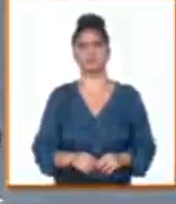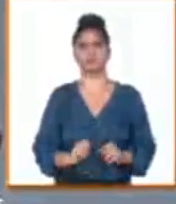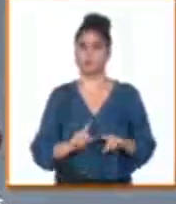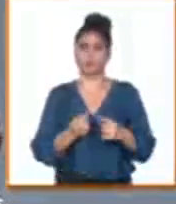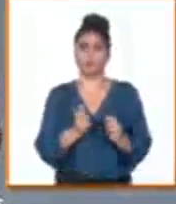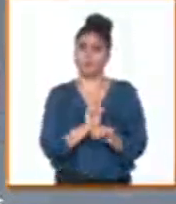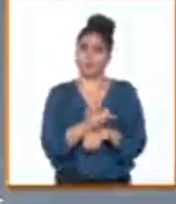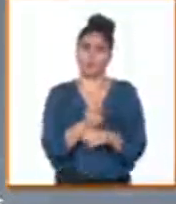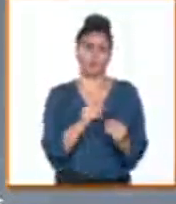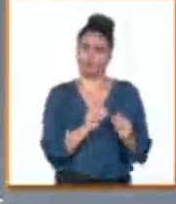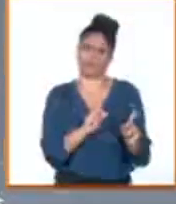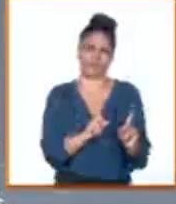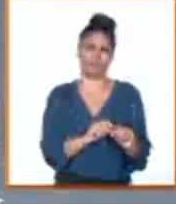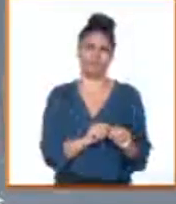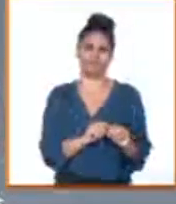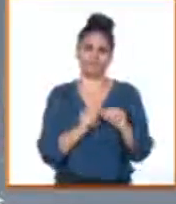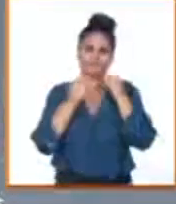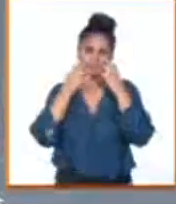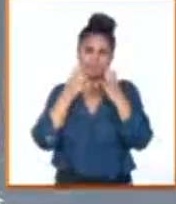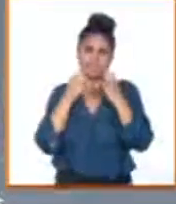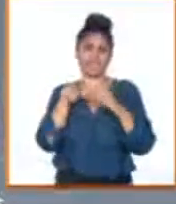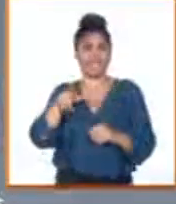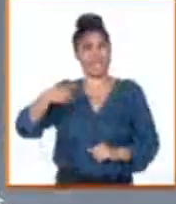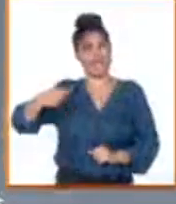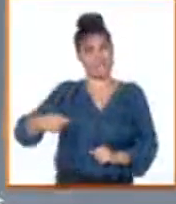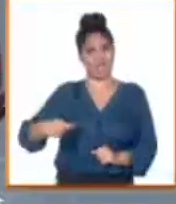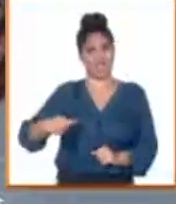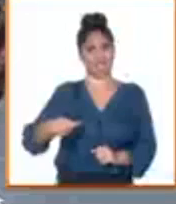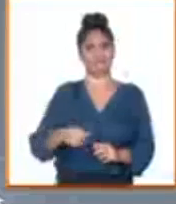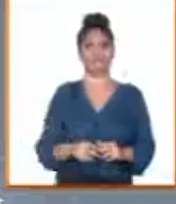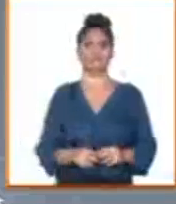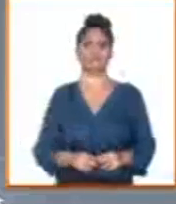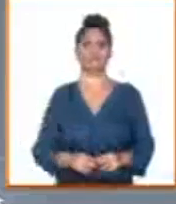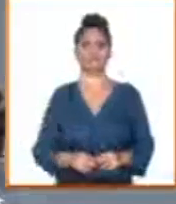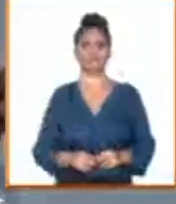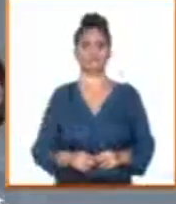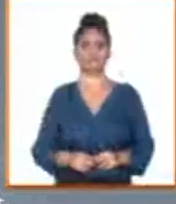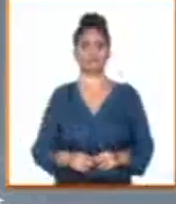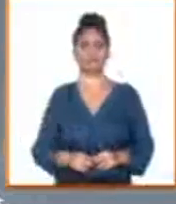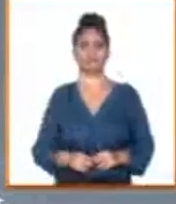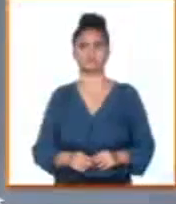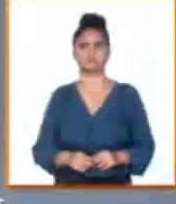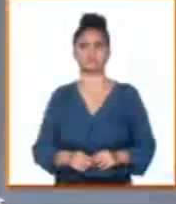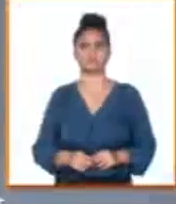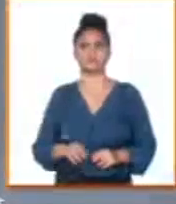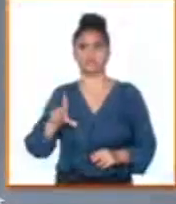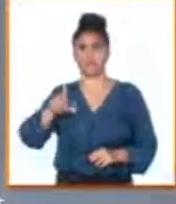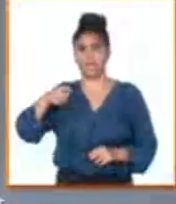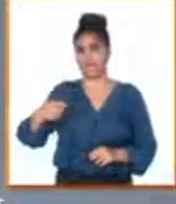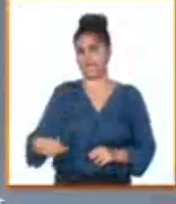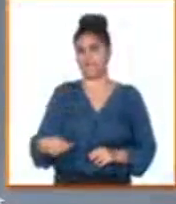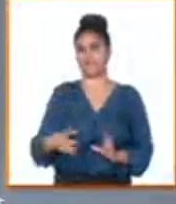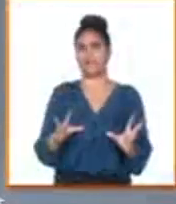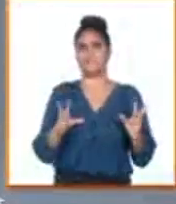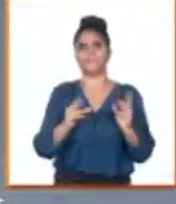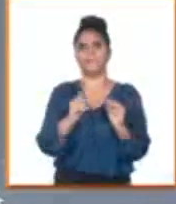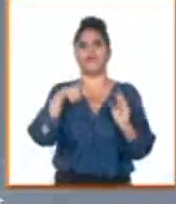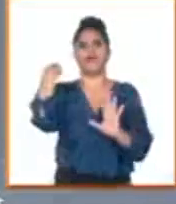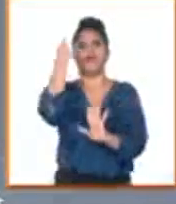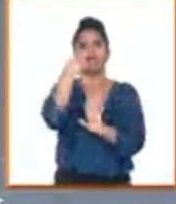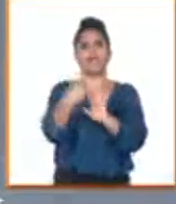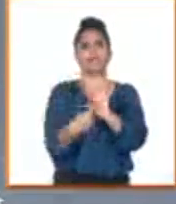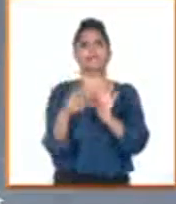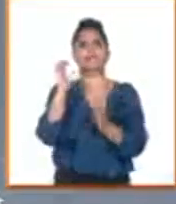bueno, es importante. Esta es una ley que le subyace en todo su contenido el carácter educativo